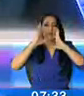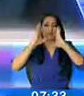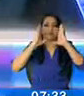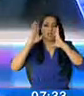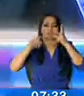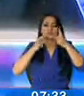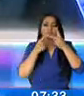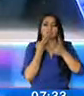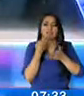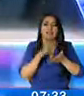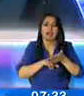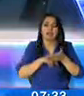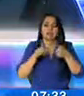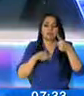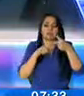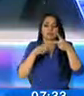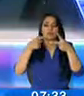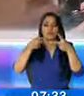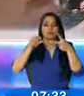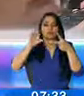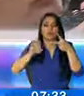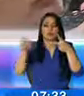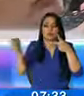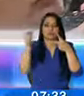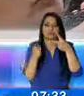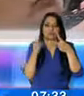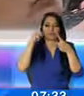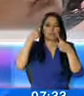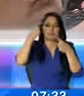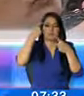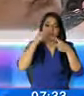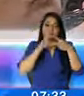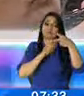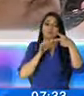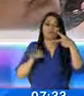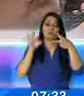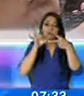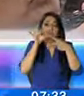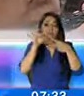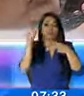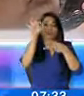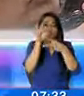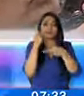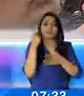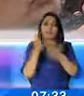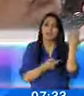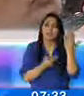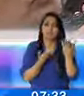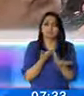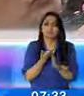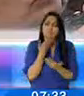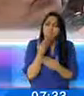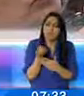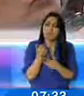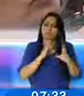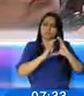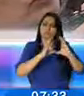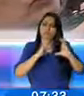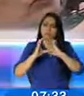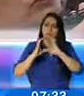sobre las actuaciones de Gustavo larre en el gobierno y eso es muy importante también para restablecer un nivel de